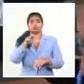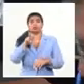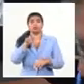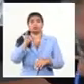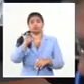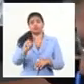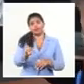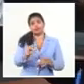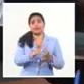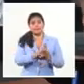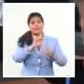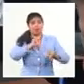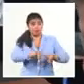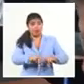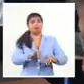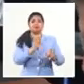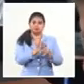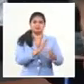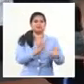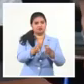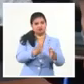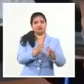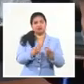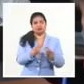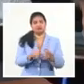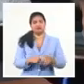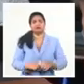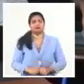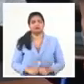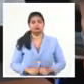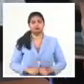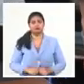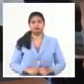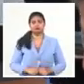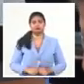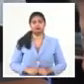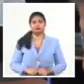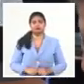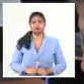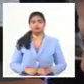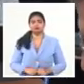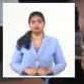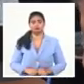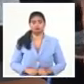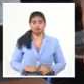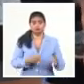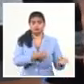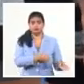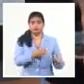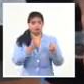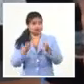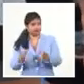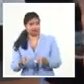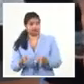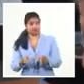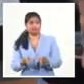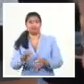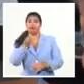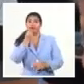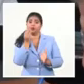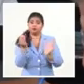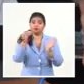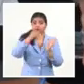270, 80 megawatts. En la generación distribuida de manera neta podemos